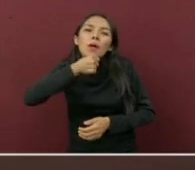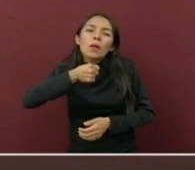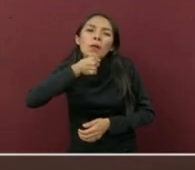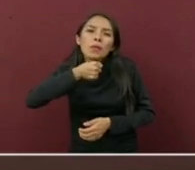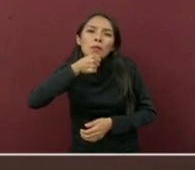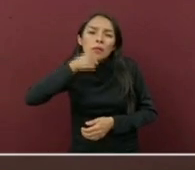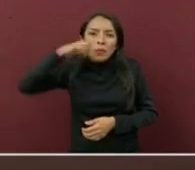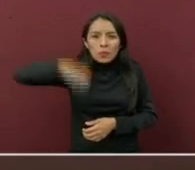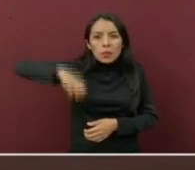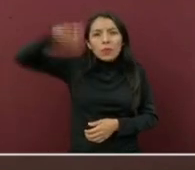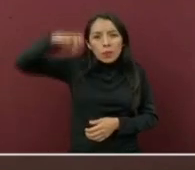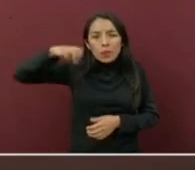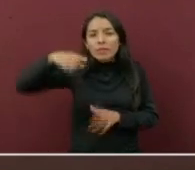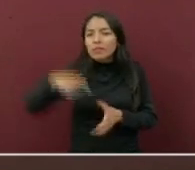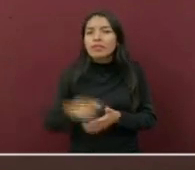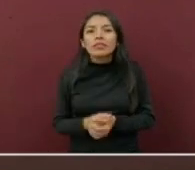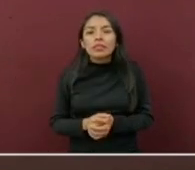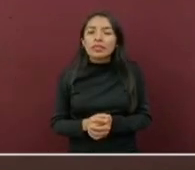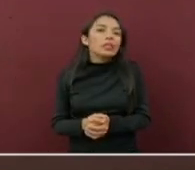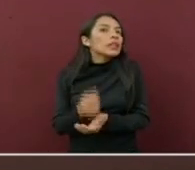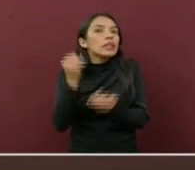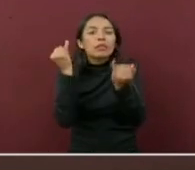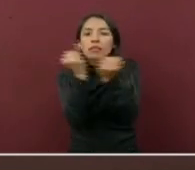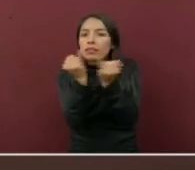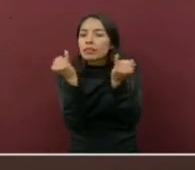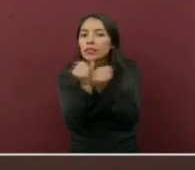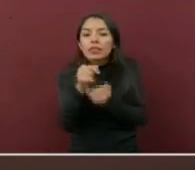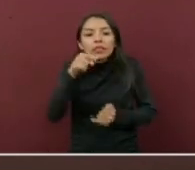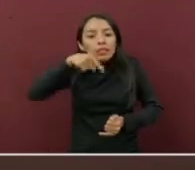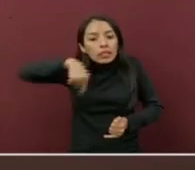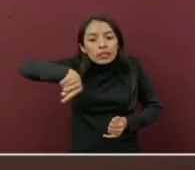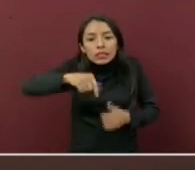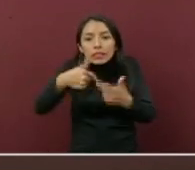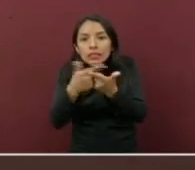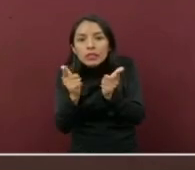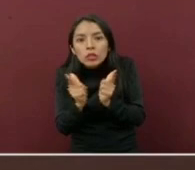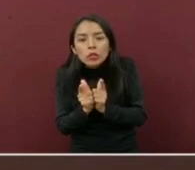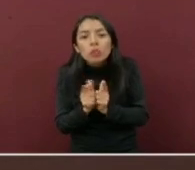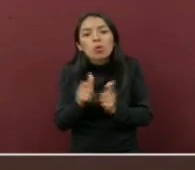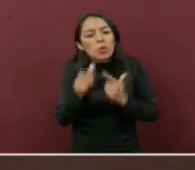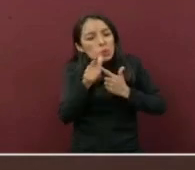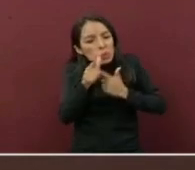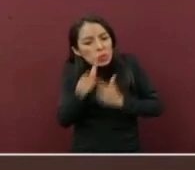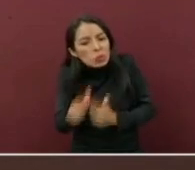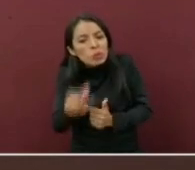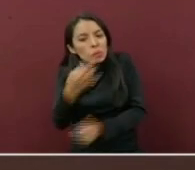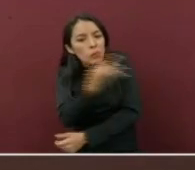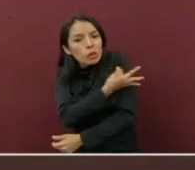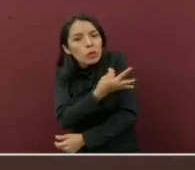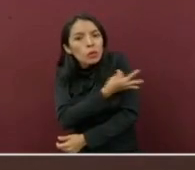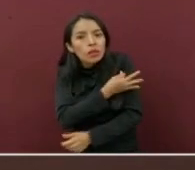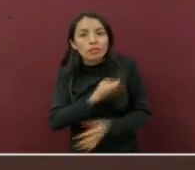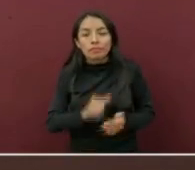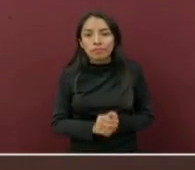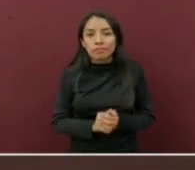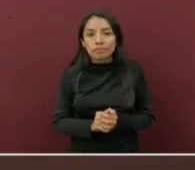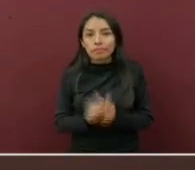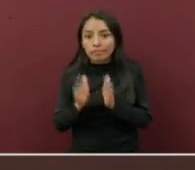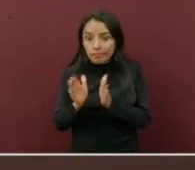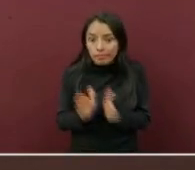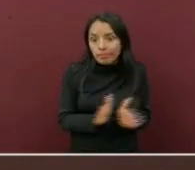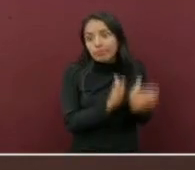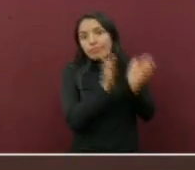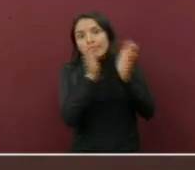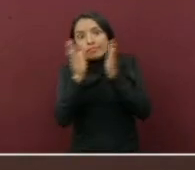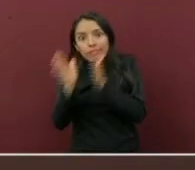queda la misma que de la misma forma sigue continúa en el curso y ahora y ahora precisamente